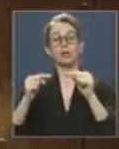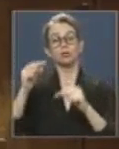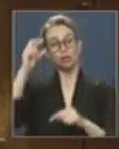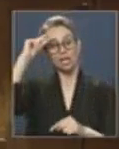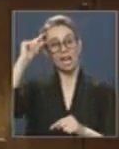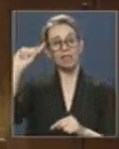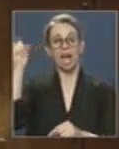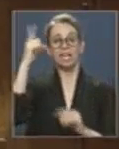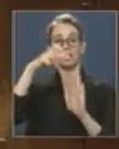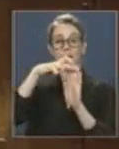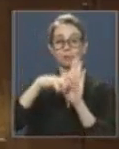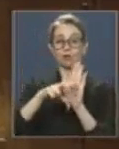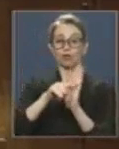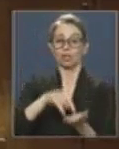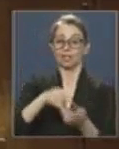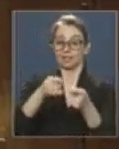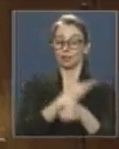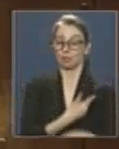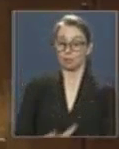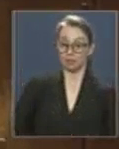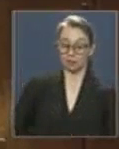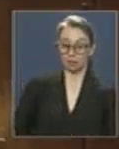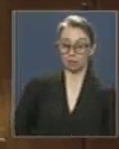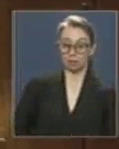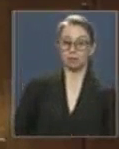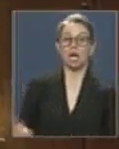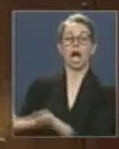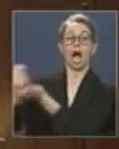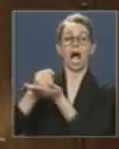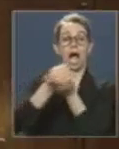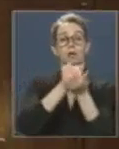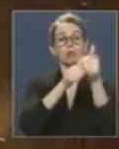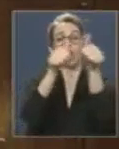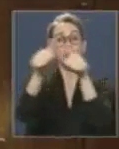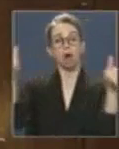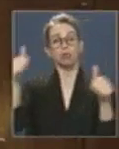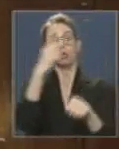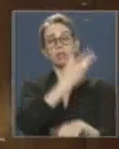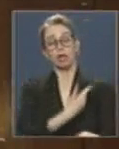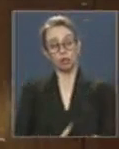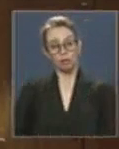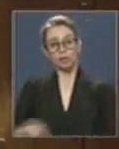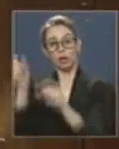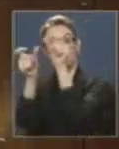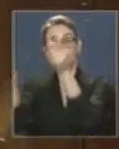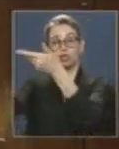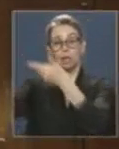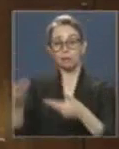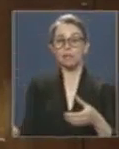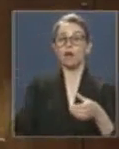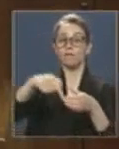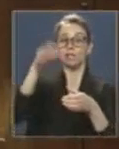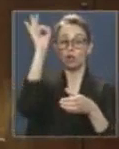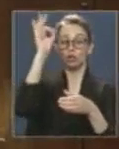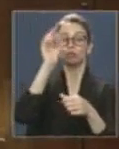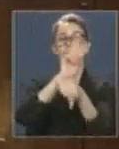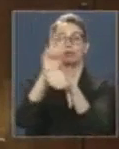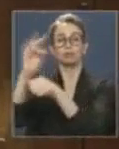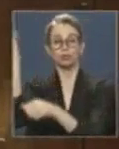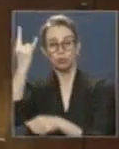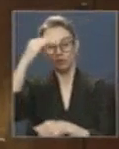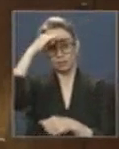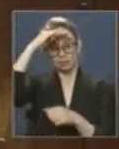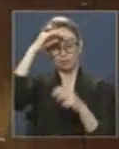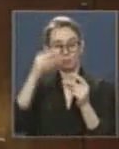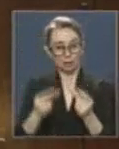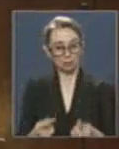del mensaje, se contó con la colaboración de diversas autoridades del gobierno e invitados, todos académicos,